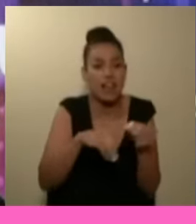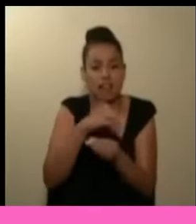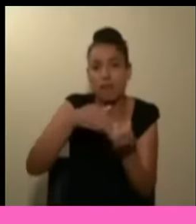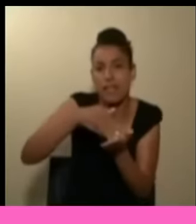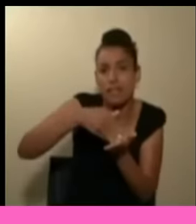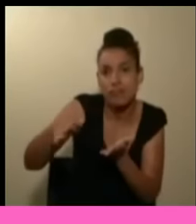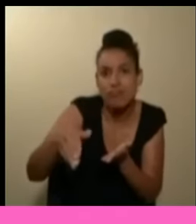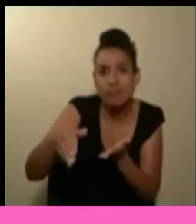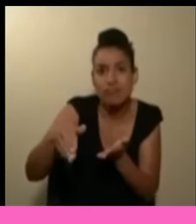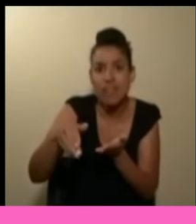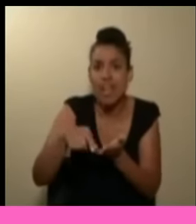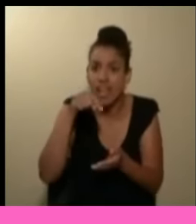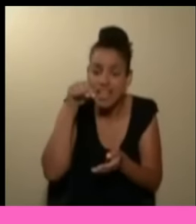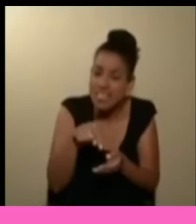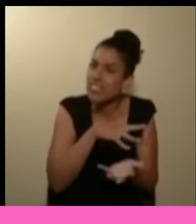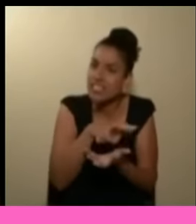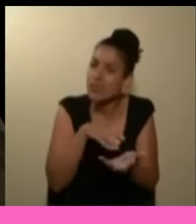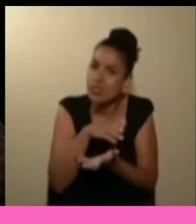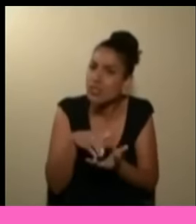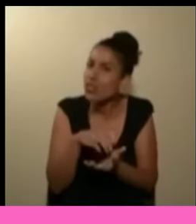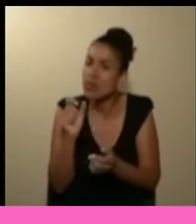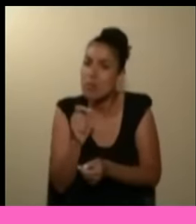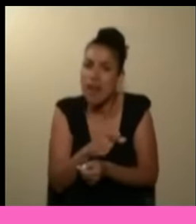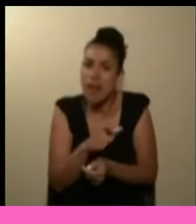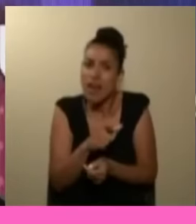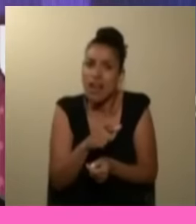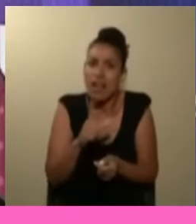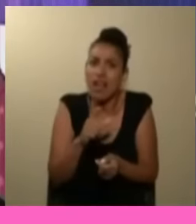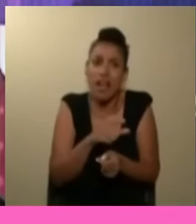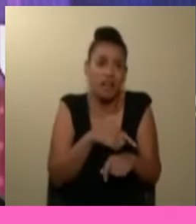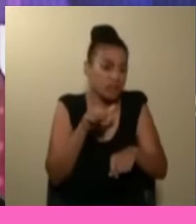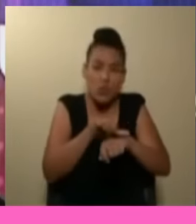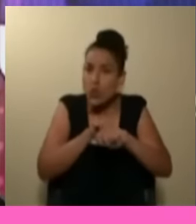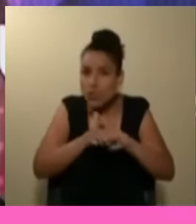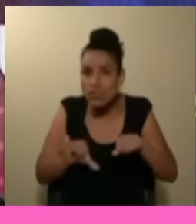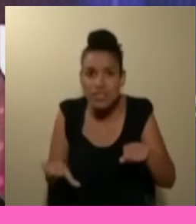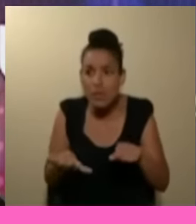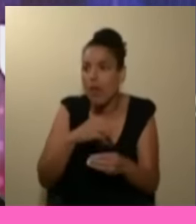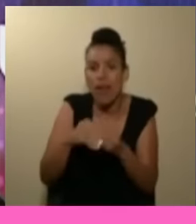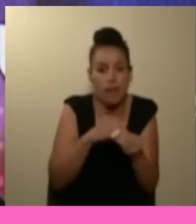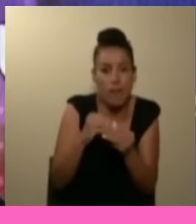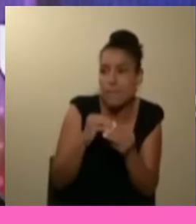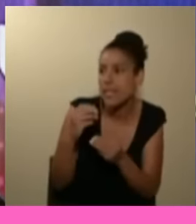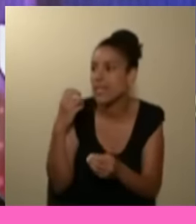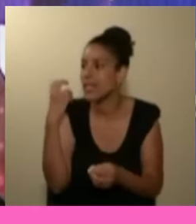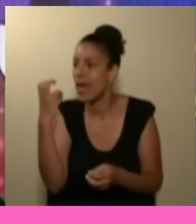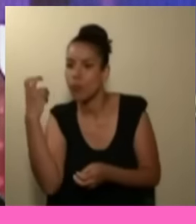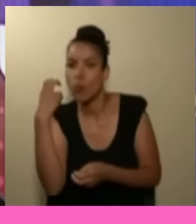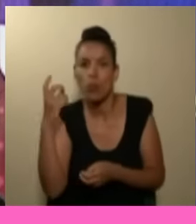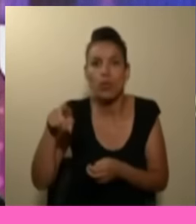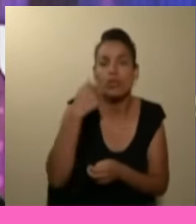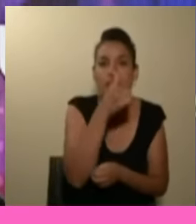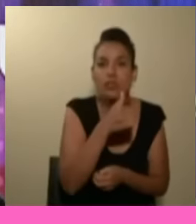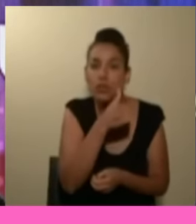eso es despiadado, es cruel. No da el tiempo básico para que haya, que la familia pueda encontrar una